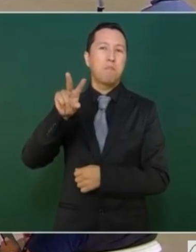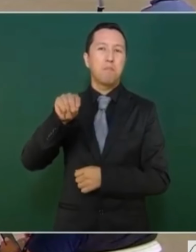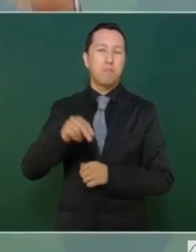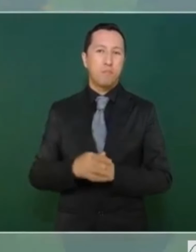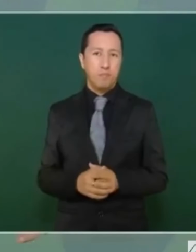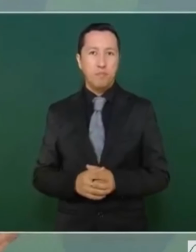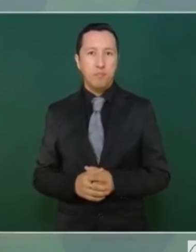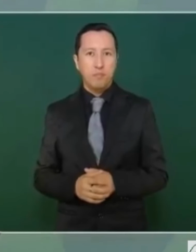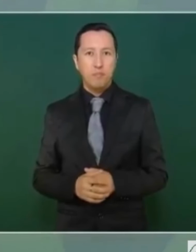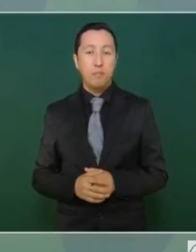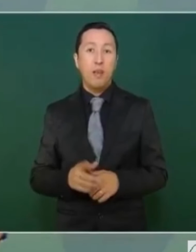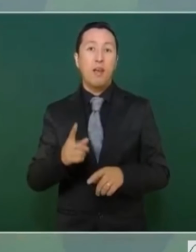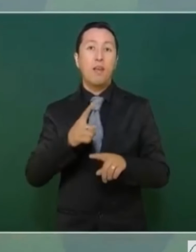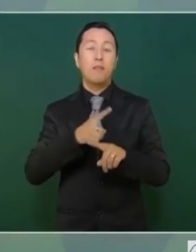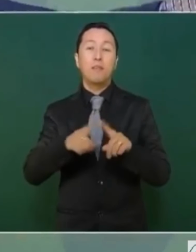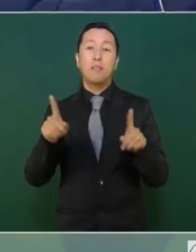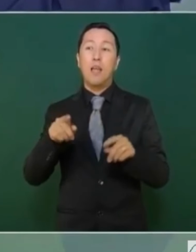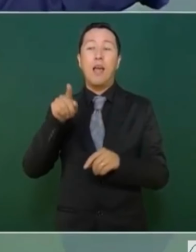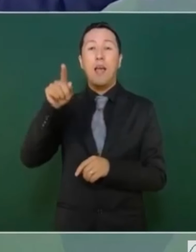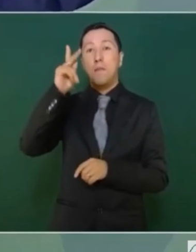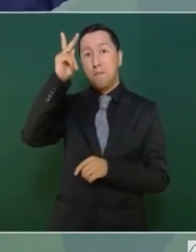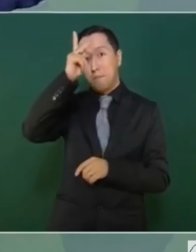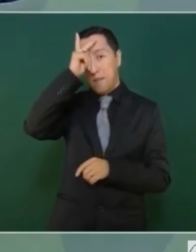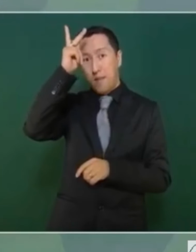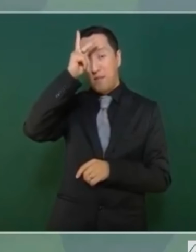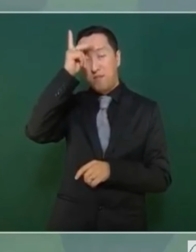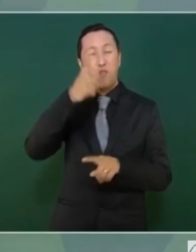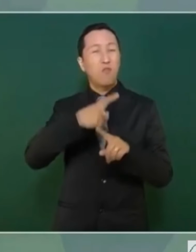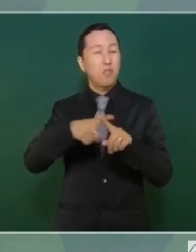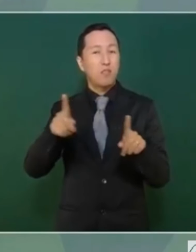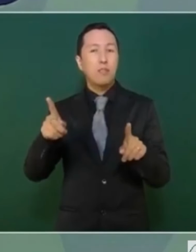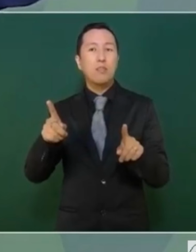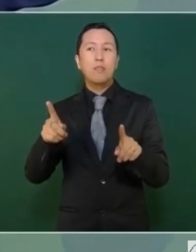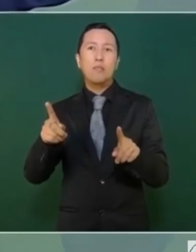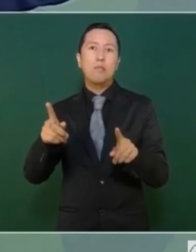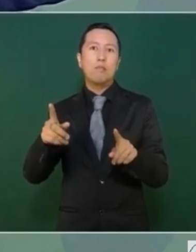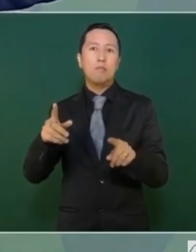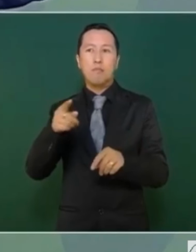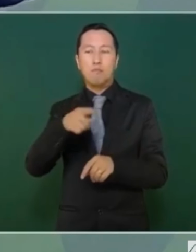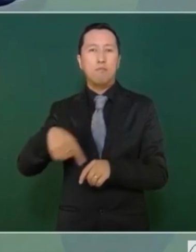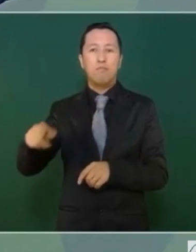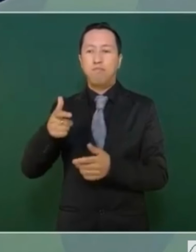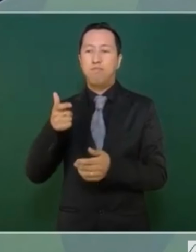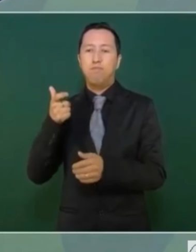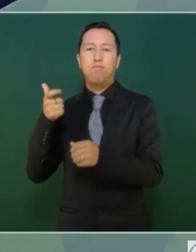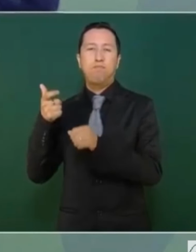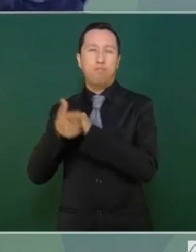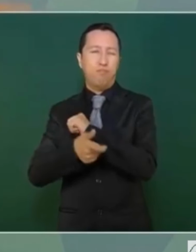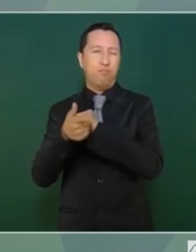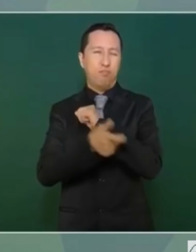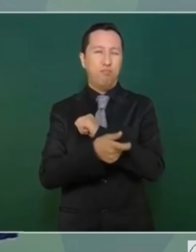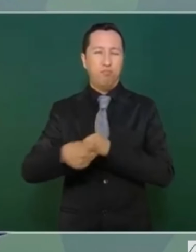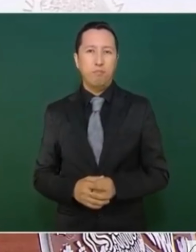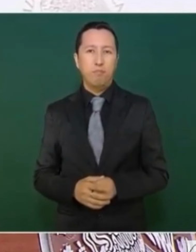Perú tienen el control completo de los medios de